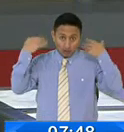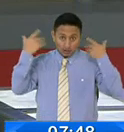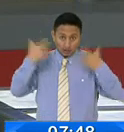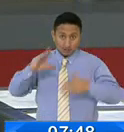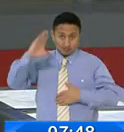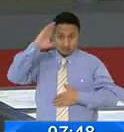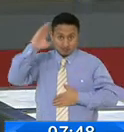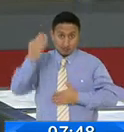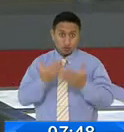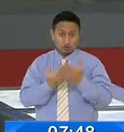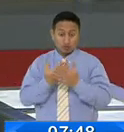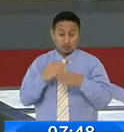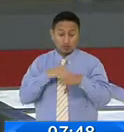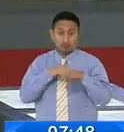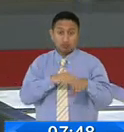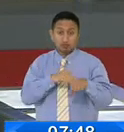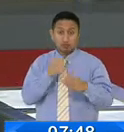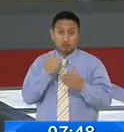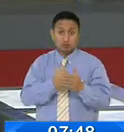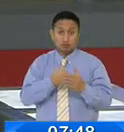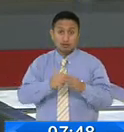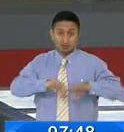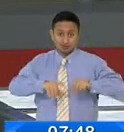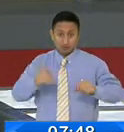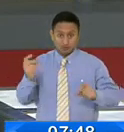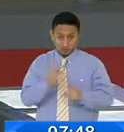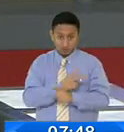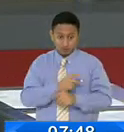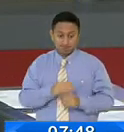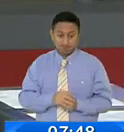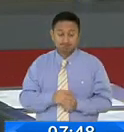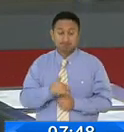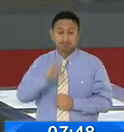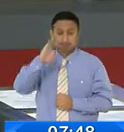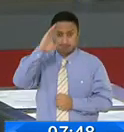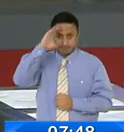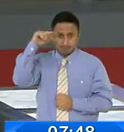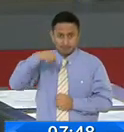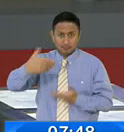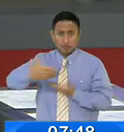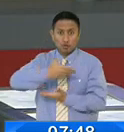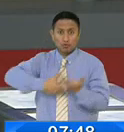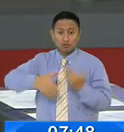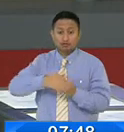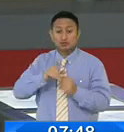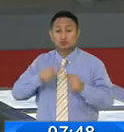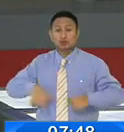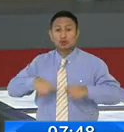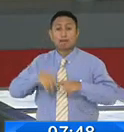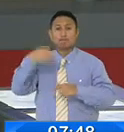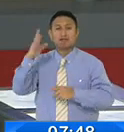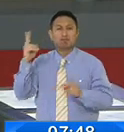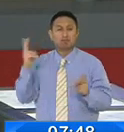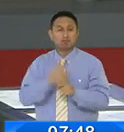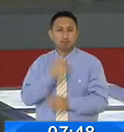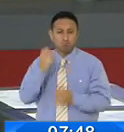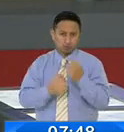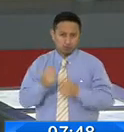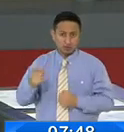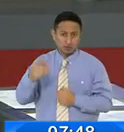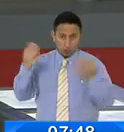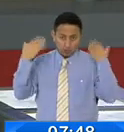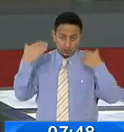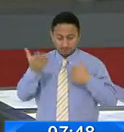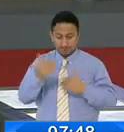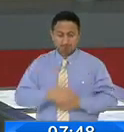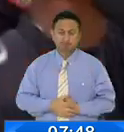que reforzarán la lucha contra la delincuencia. En esta urbe los agentes compartirán los puntos más conflictivos que tiene Guayaquil. Veamos.